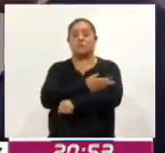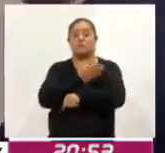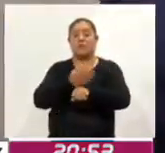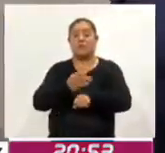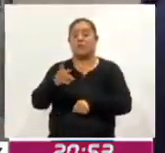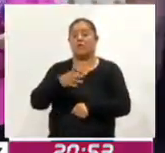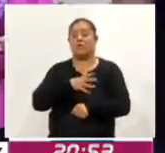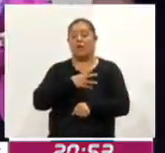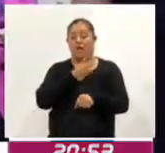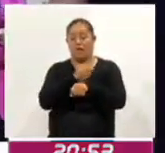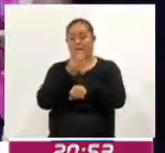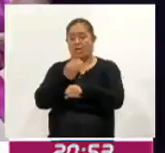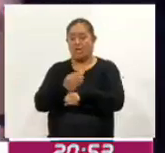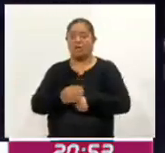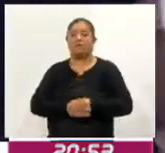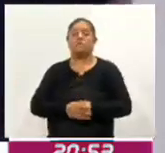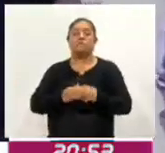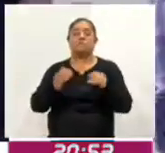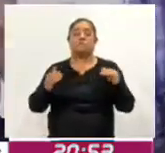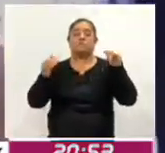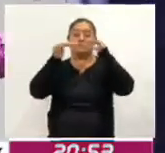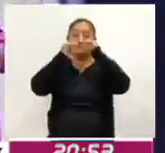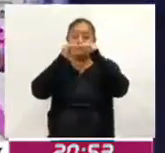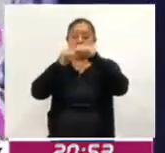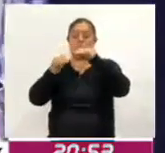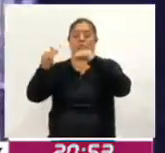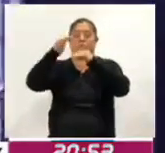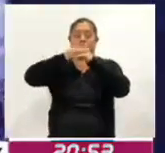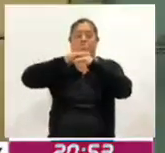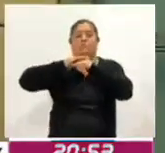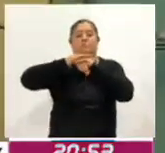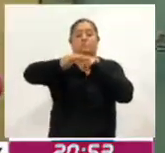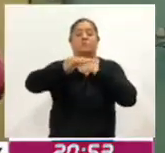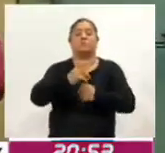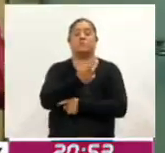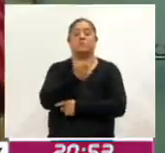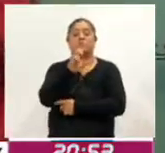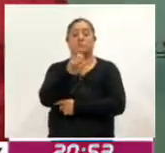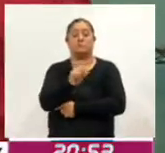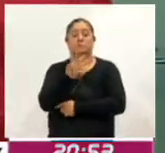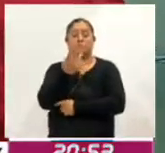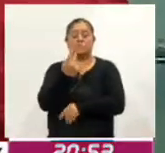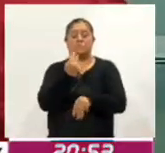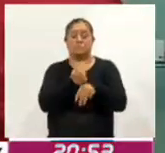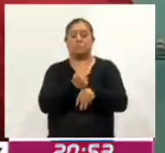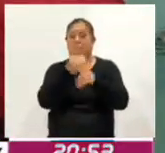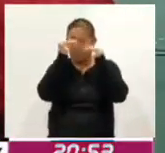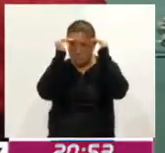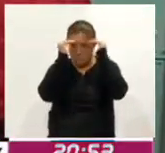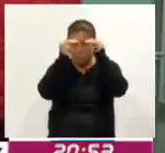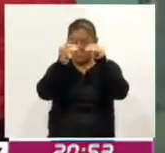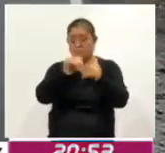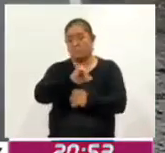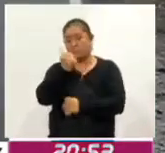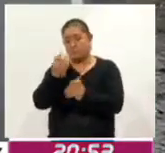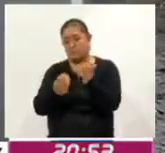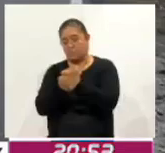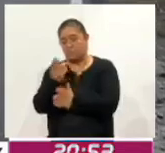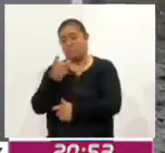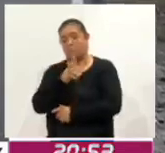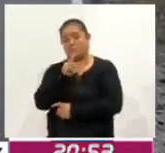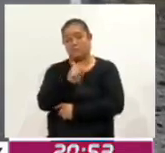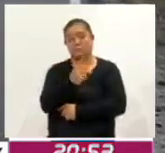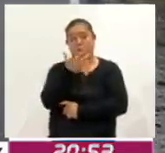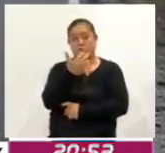685 metros cuadrados de impermeabilizante, 123 metros cuadrados de techumbre y 85 metros de aplanados.